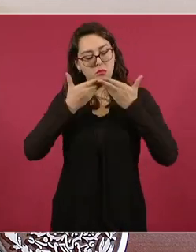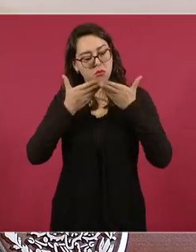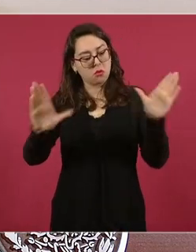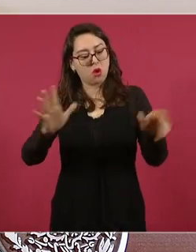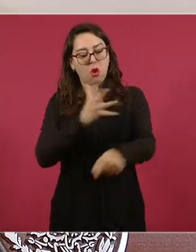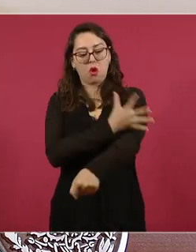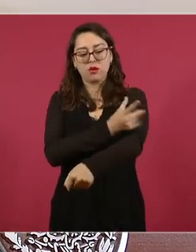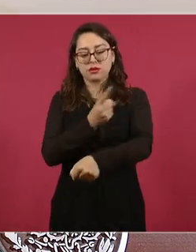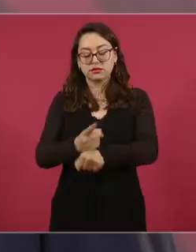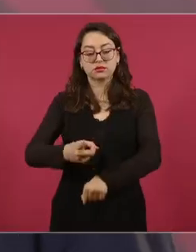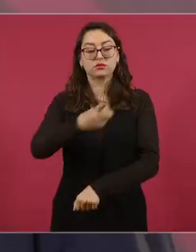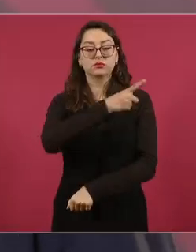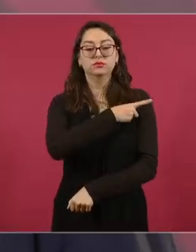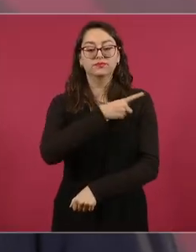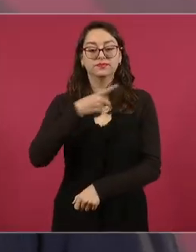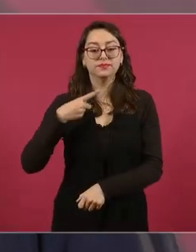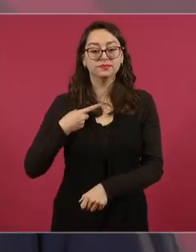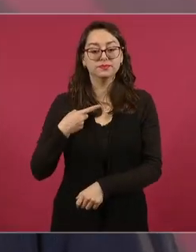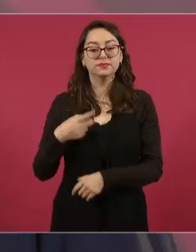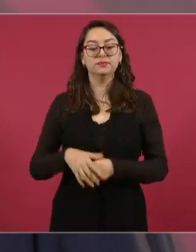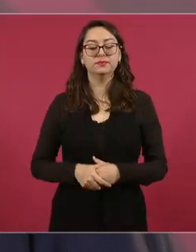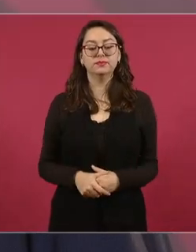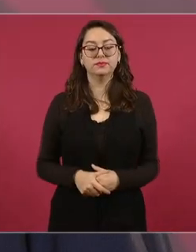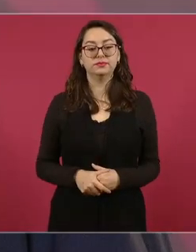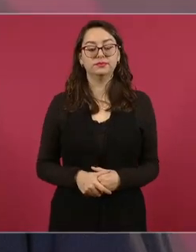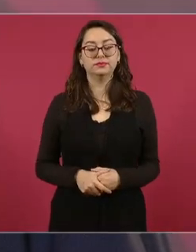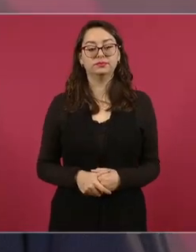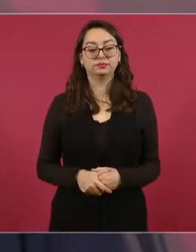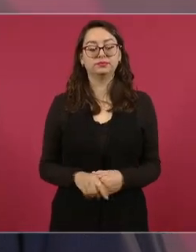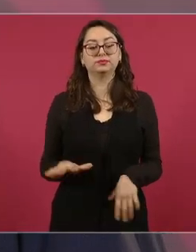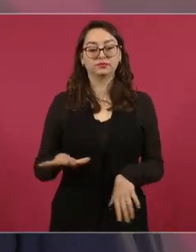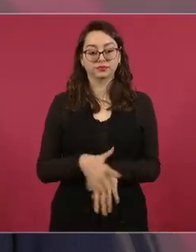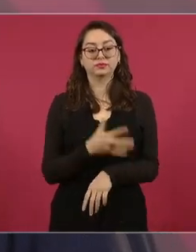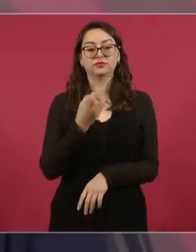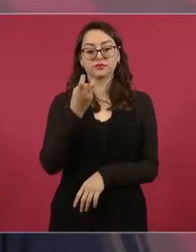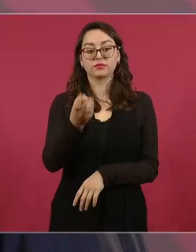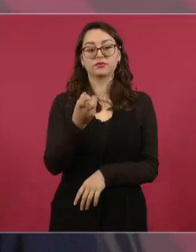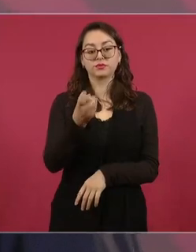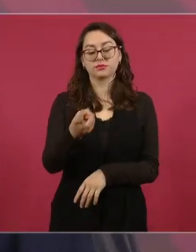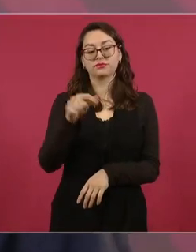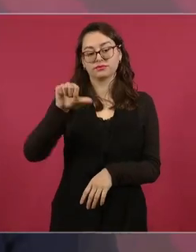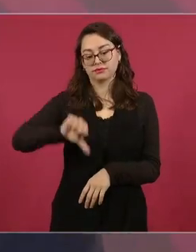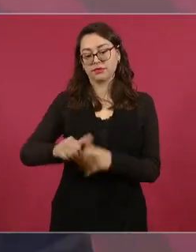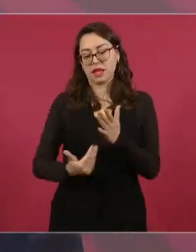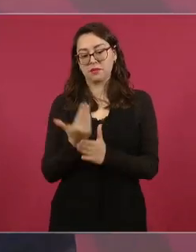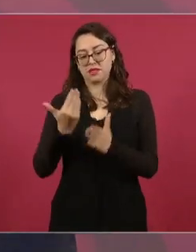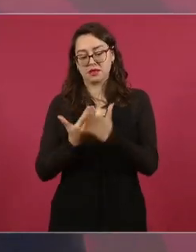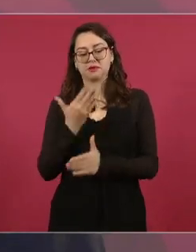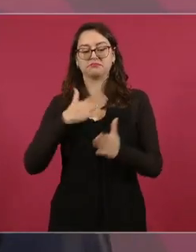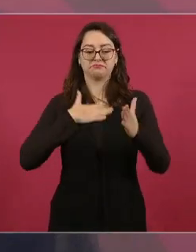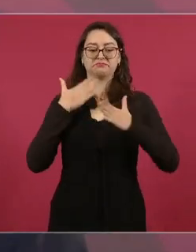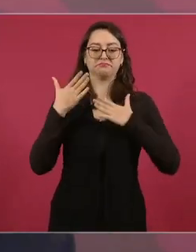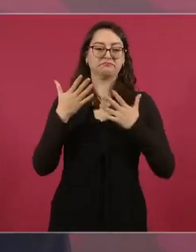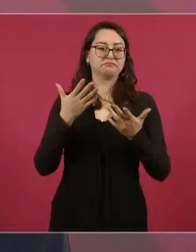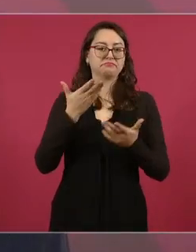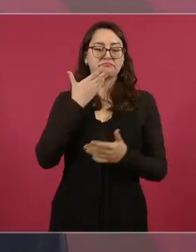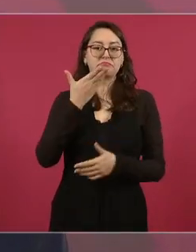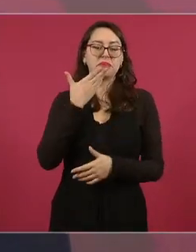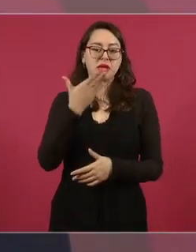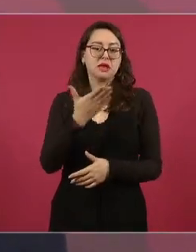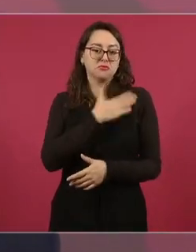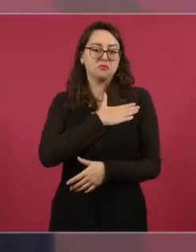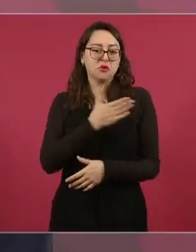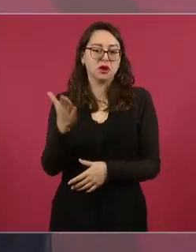del país y por eso son muy buenas estas mañaneras. Pero bueno, eso es lo que queríamos